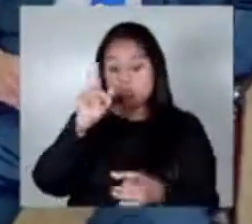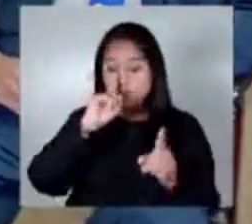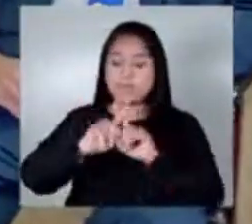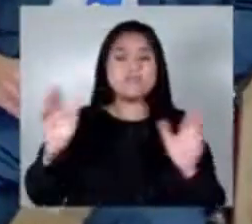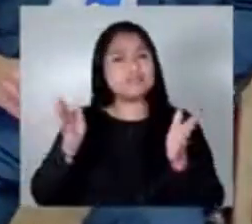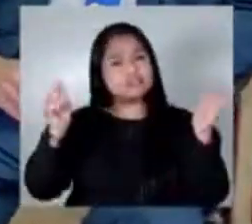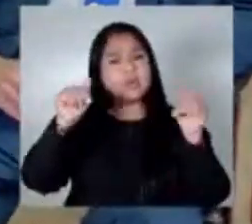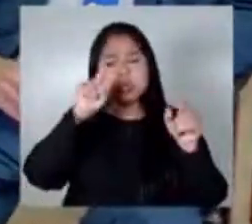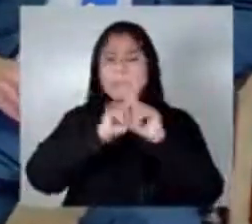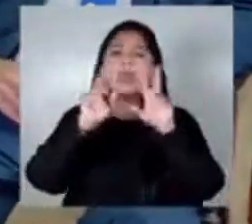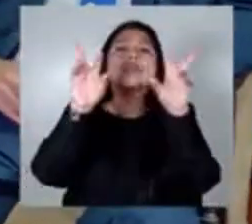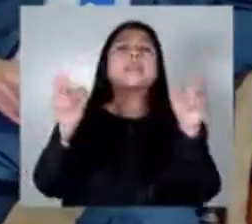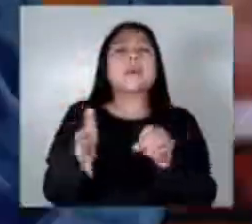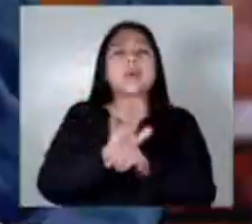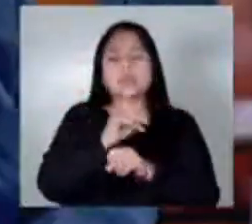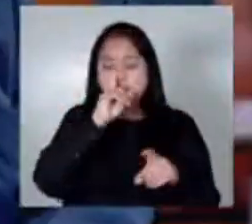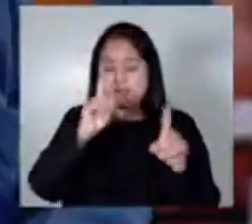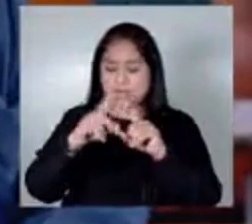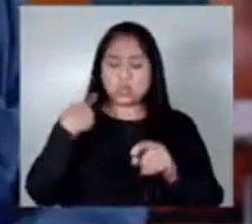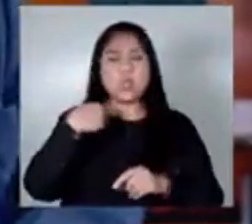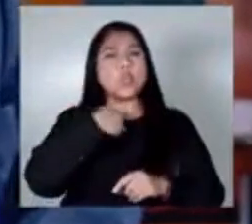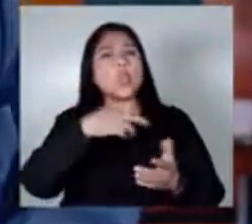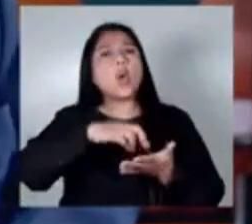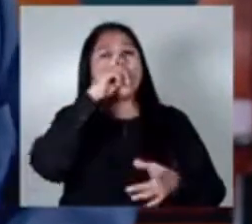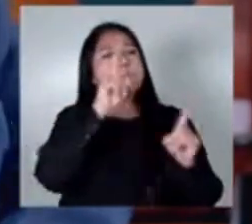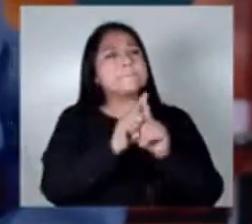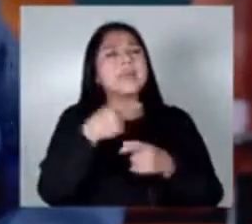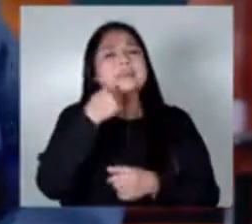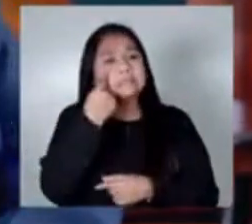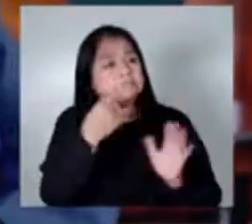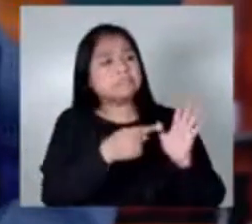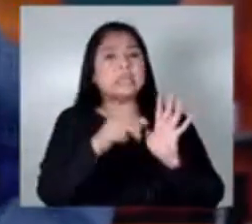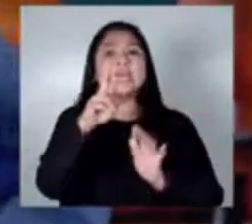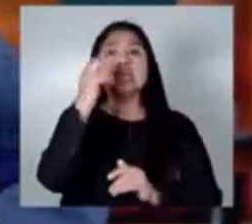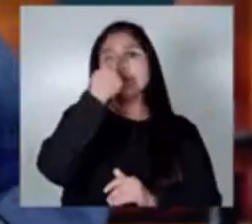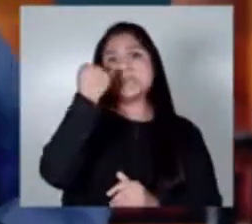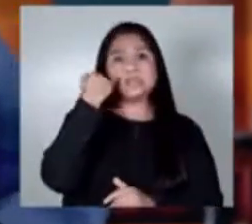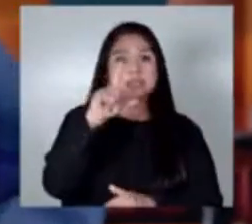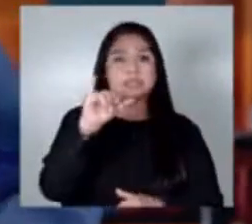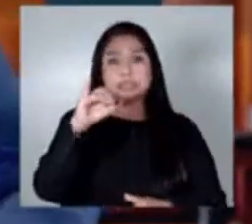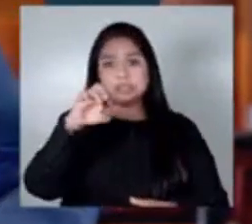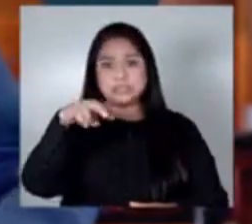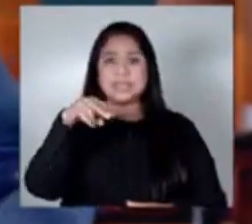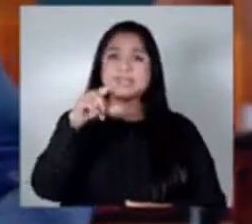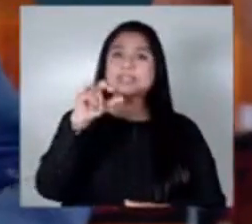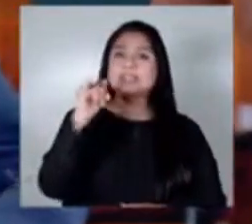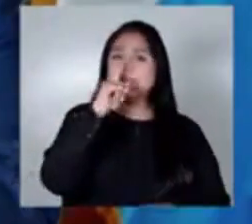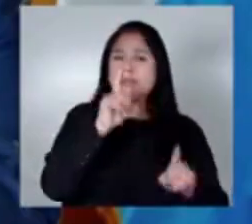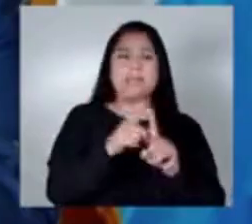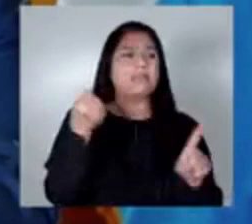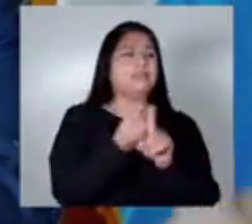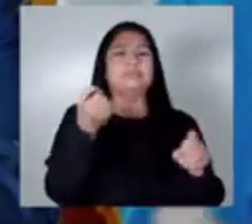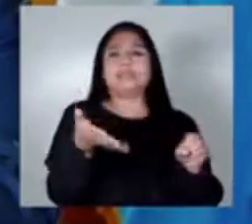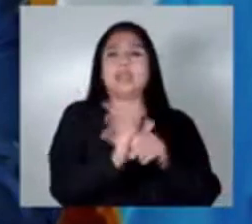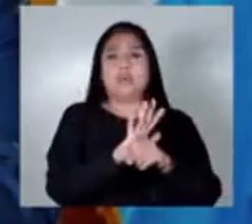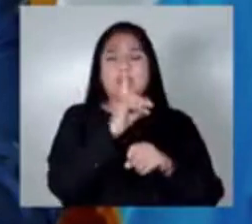recuperación económica de Guatemala en el contexto de la pandemia. Nuestro país demostró su resiliencia al sobreponerse al desastre económico que implicó la pandemia.